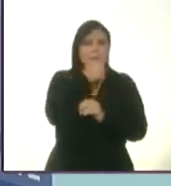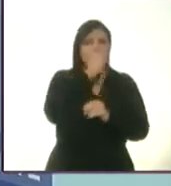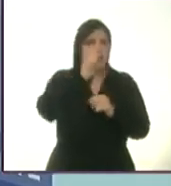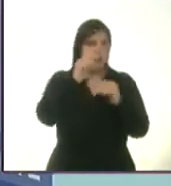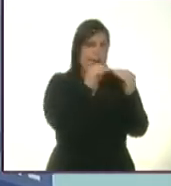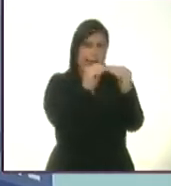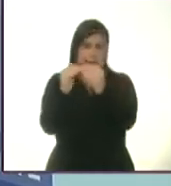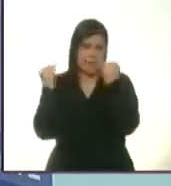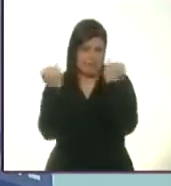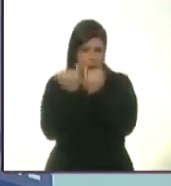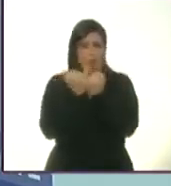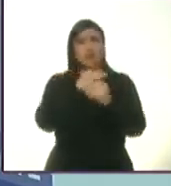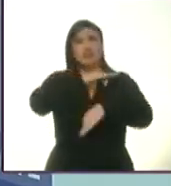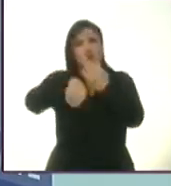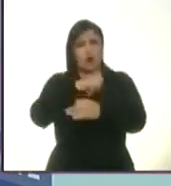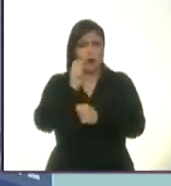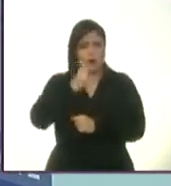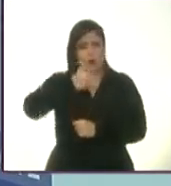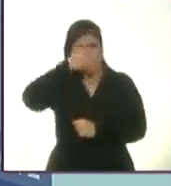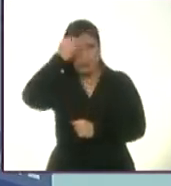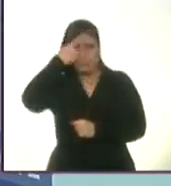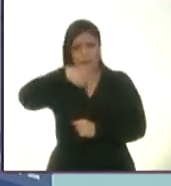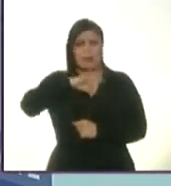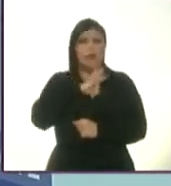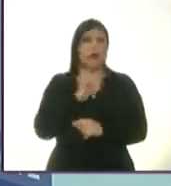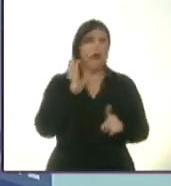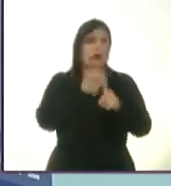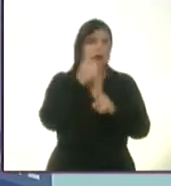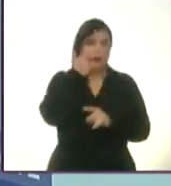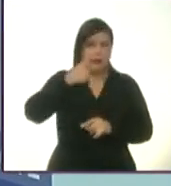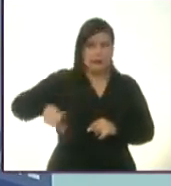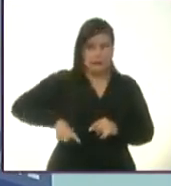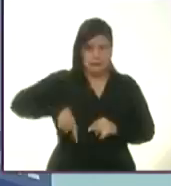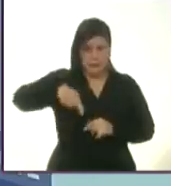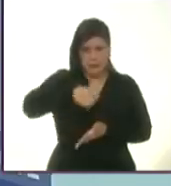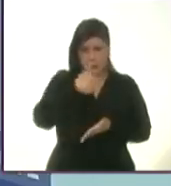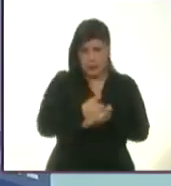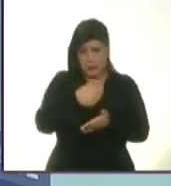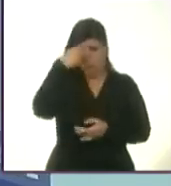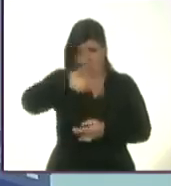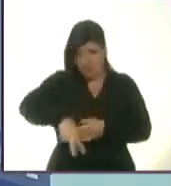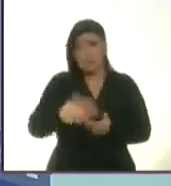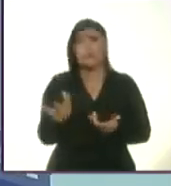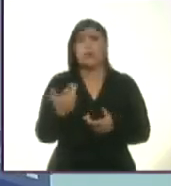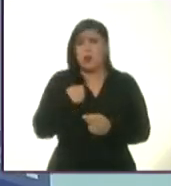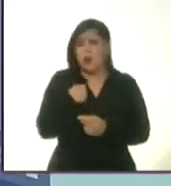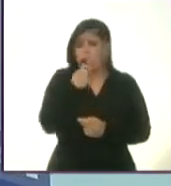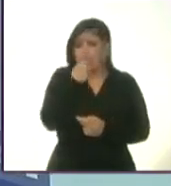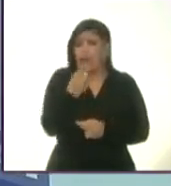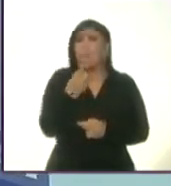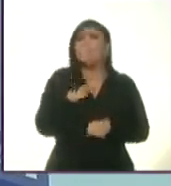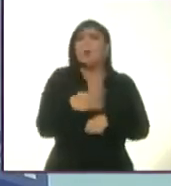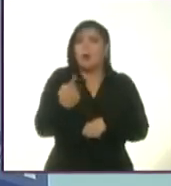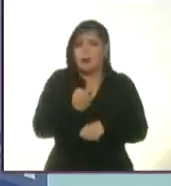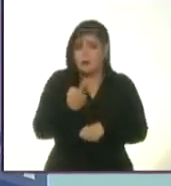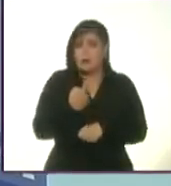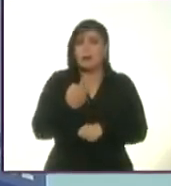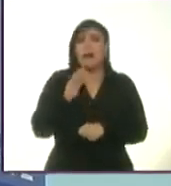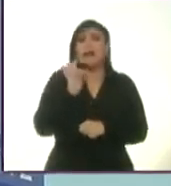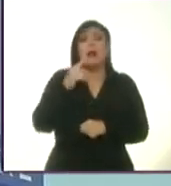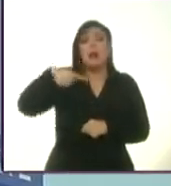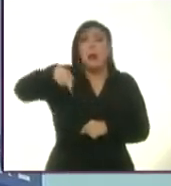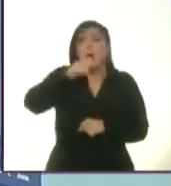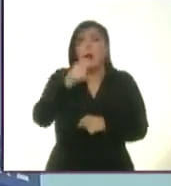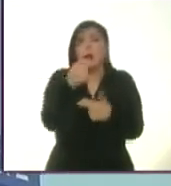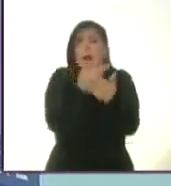candidatos que aspiramos a gobernar esta ciudad y debo decirlo porque seguramente ninguno de ustedes